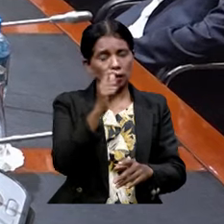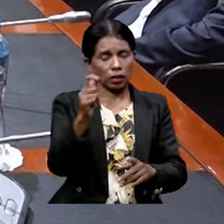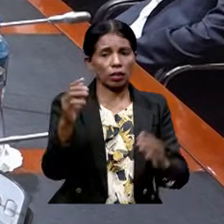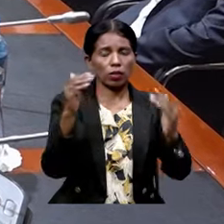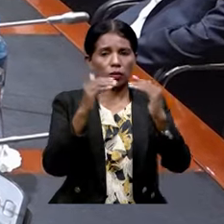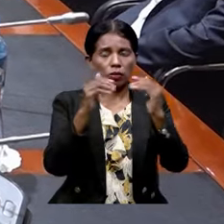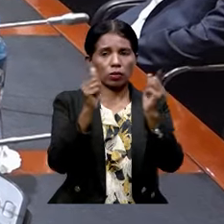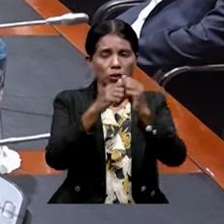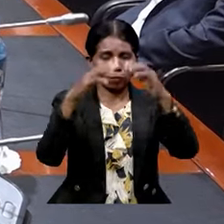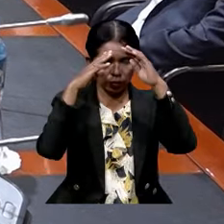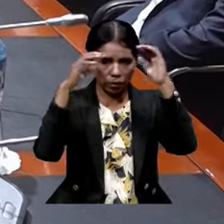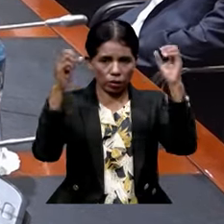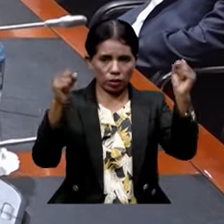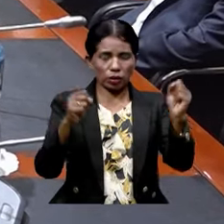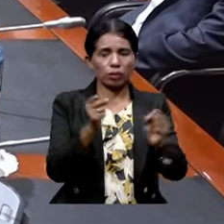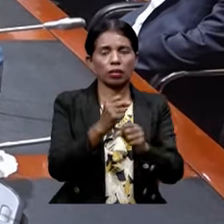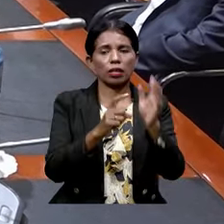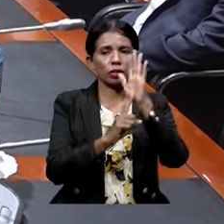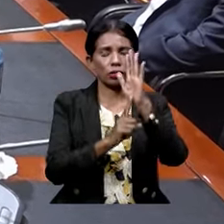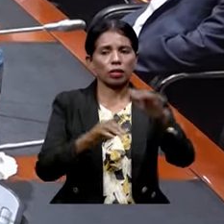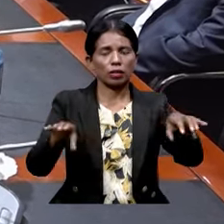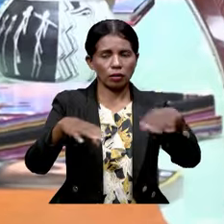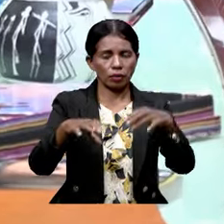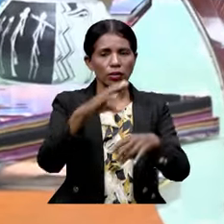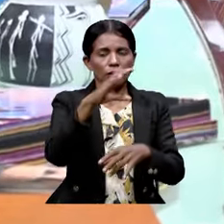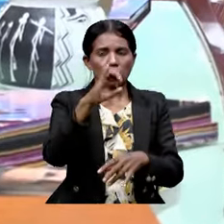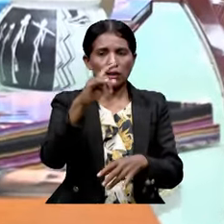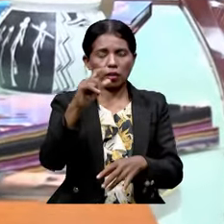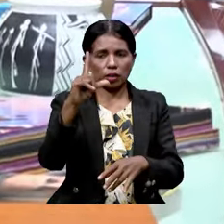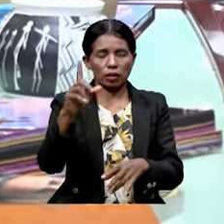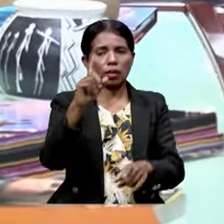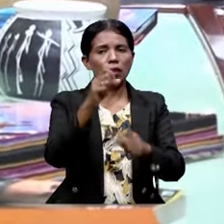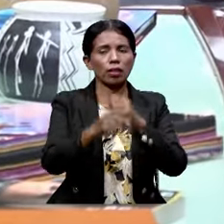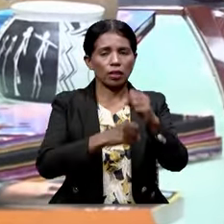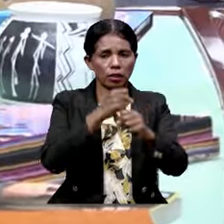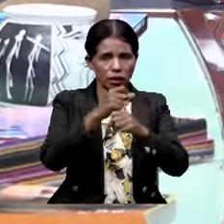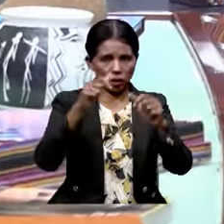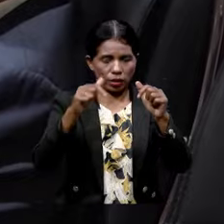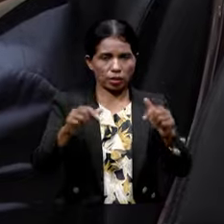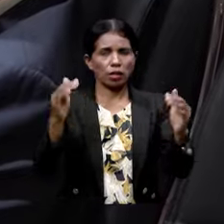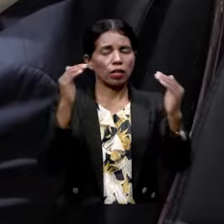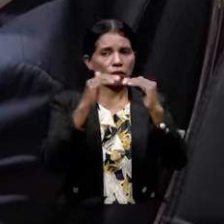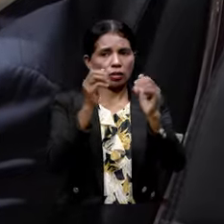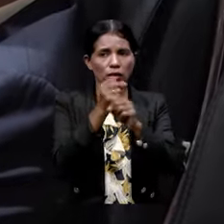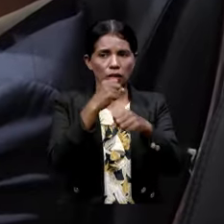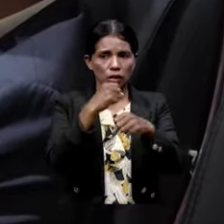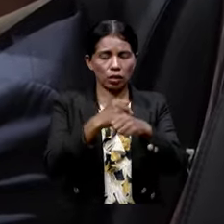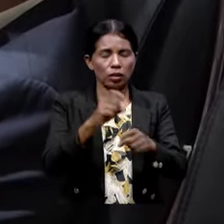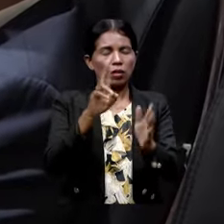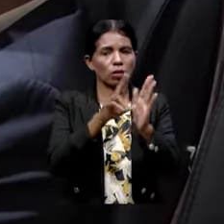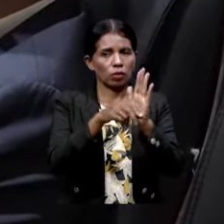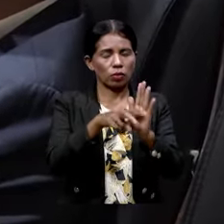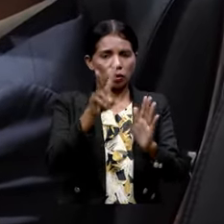con presidente de la República, con relata servicios SITL y a trimestre Tinanguidane. Encontro ne behalau durante horas rua